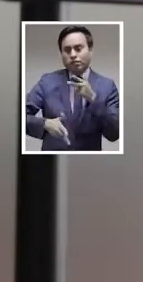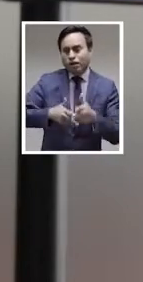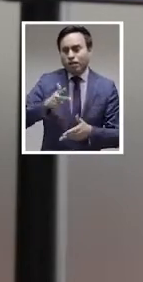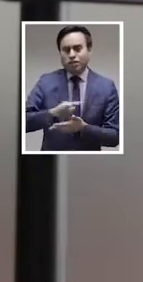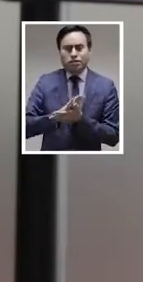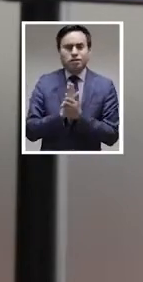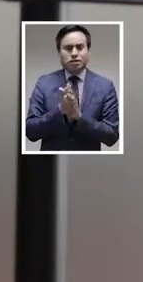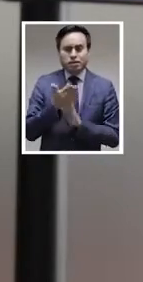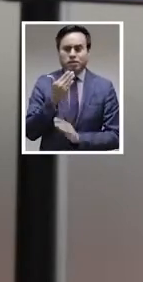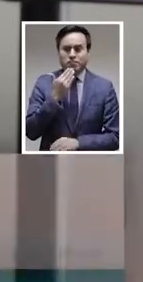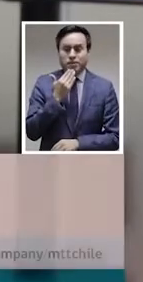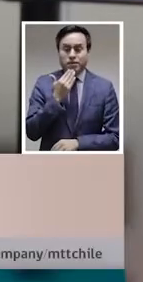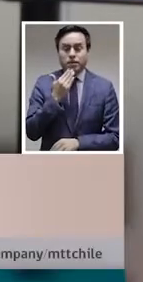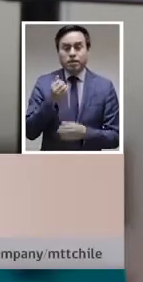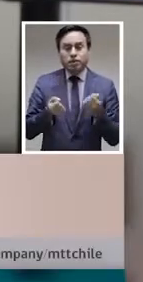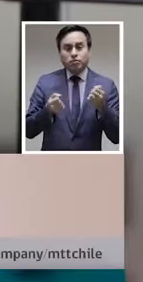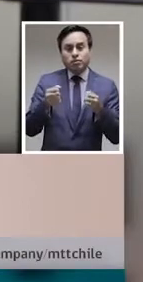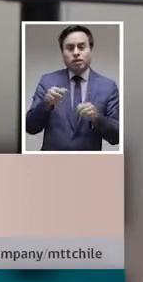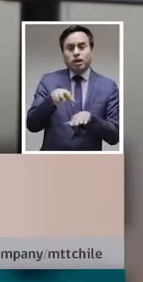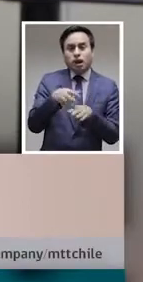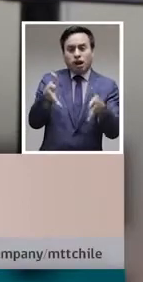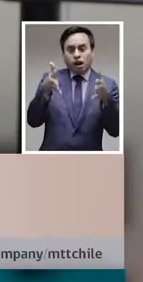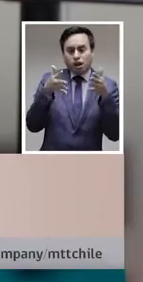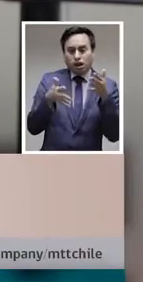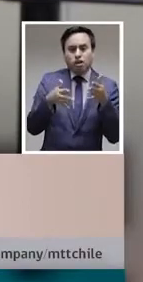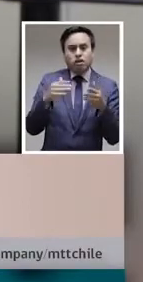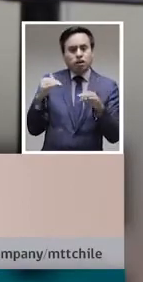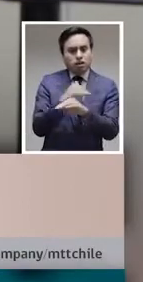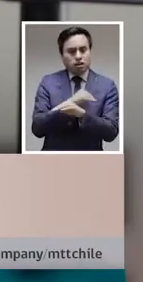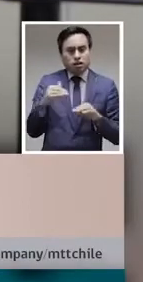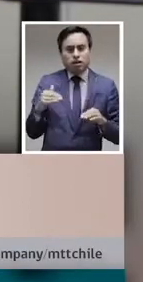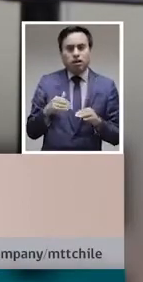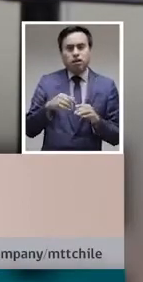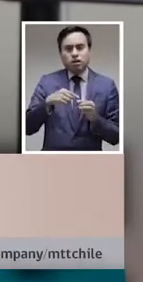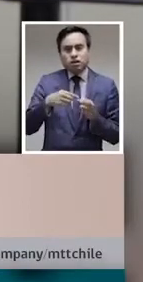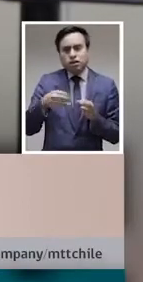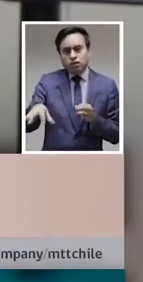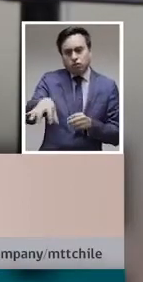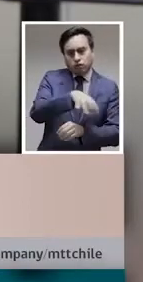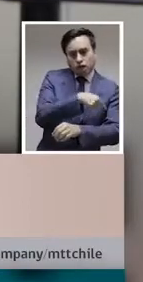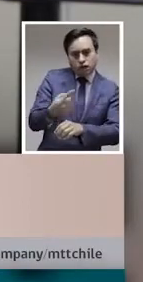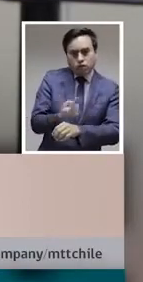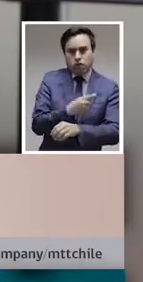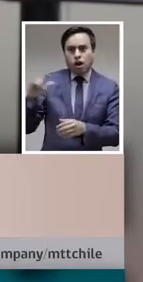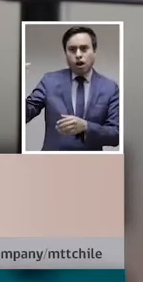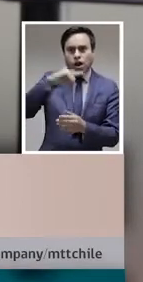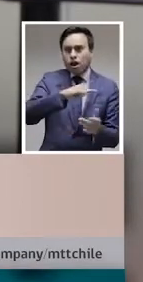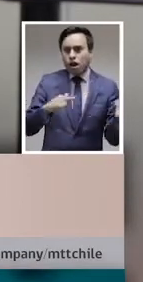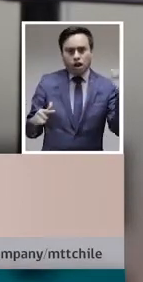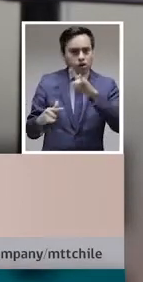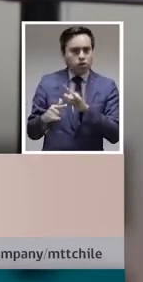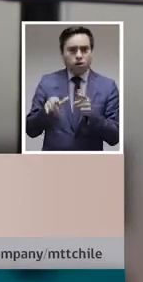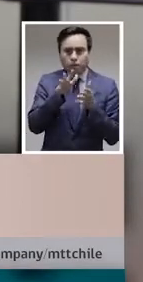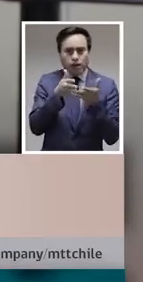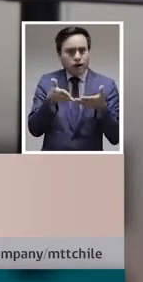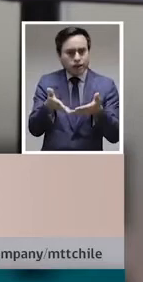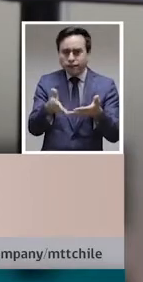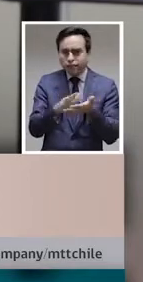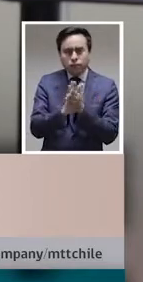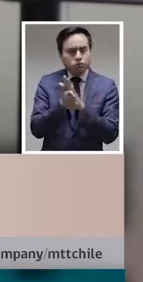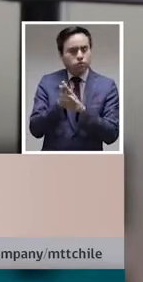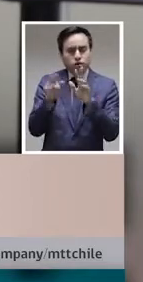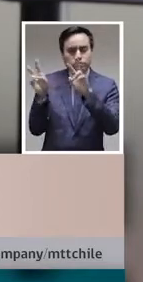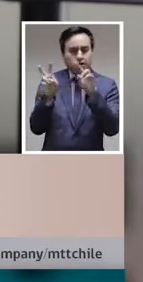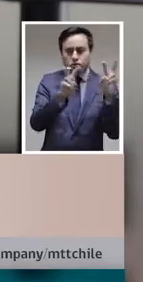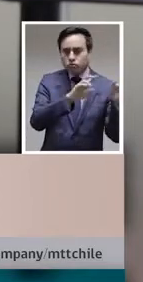ferrocarriles también, el transporte de carga por carretera, el transporte interurbano, el transporte aéreo, marítimo, en todas